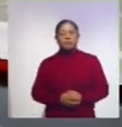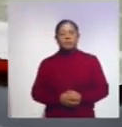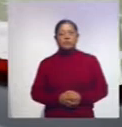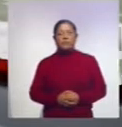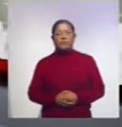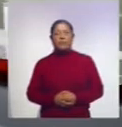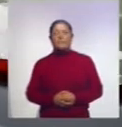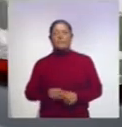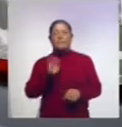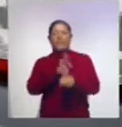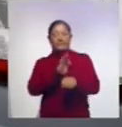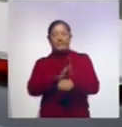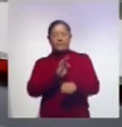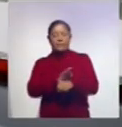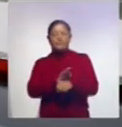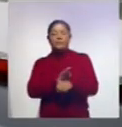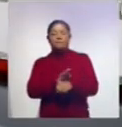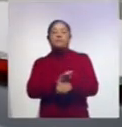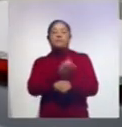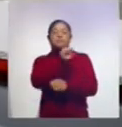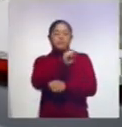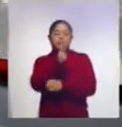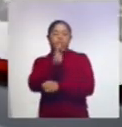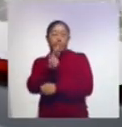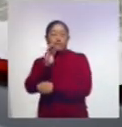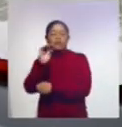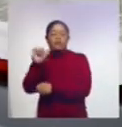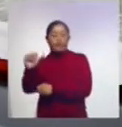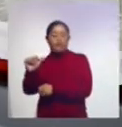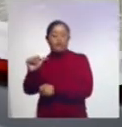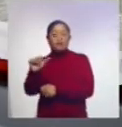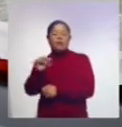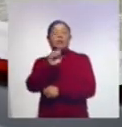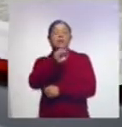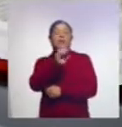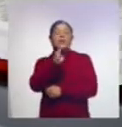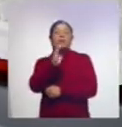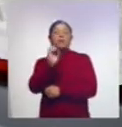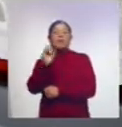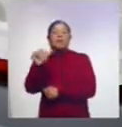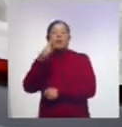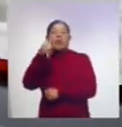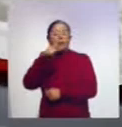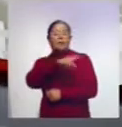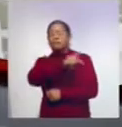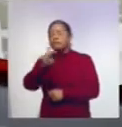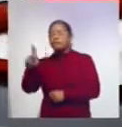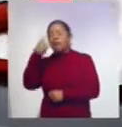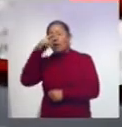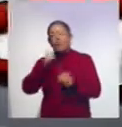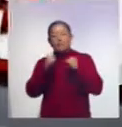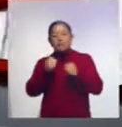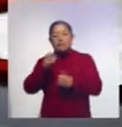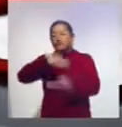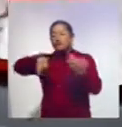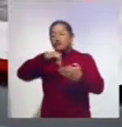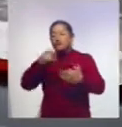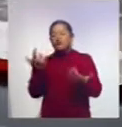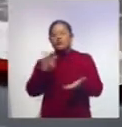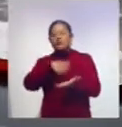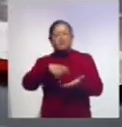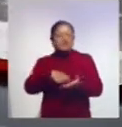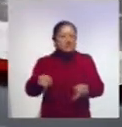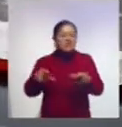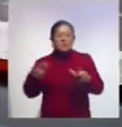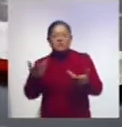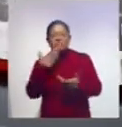Respalda la Secretaría de Fomento Agropecuario a pequeños productores para fortalecer sus unidades económicas. En